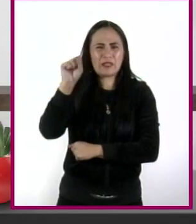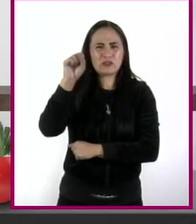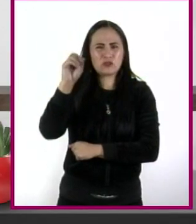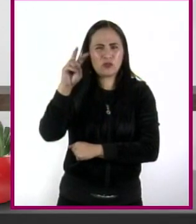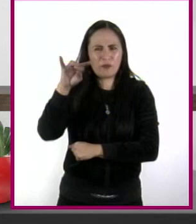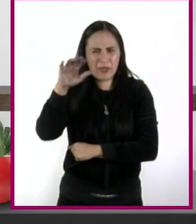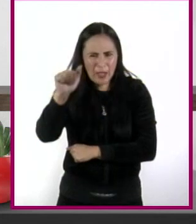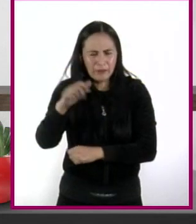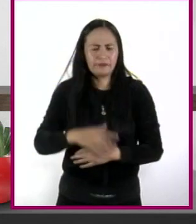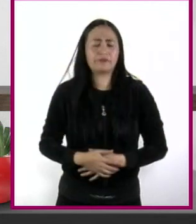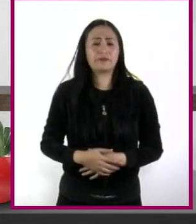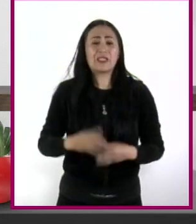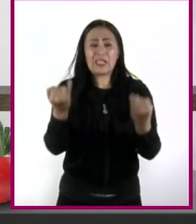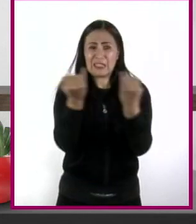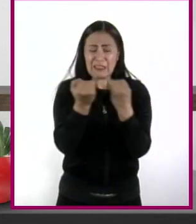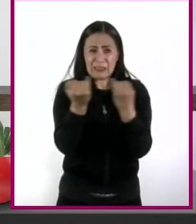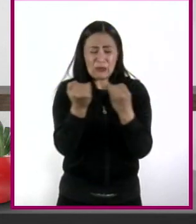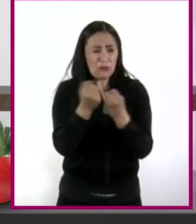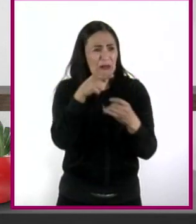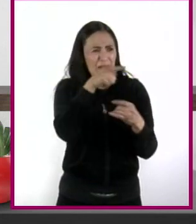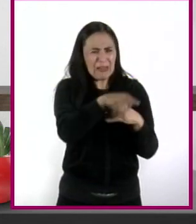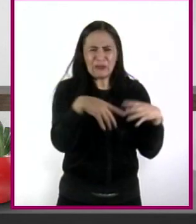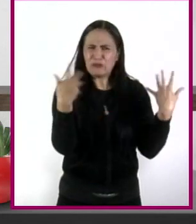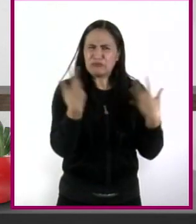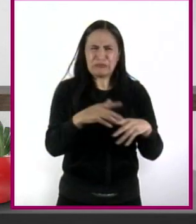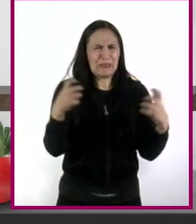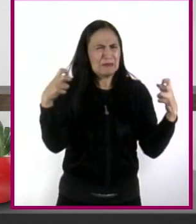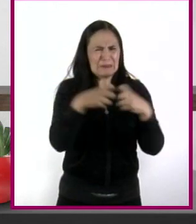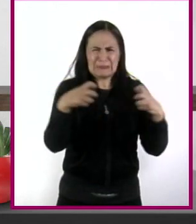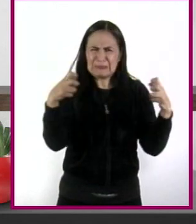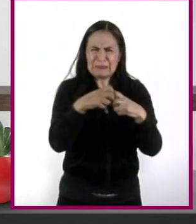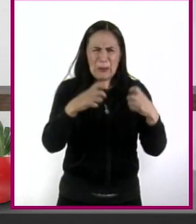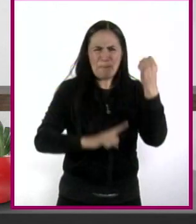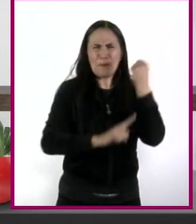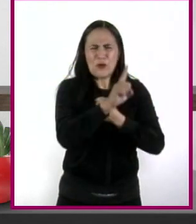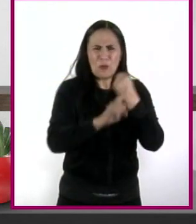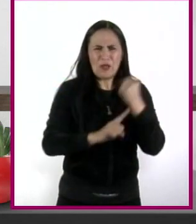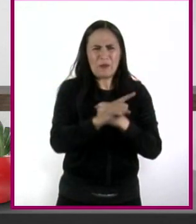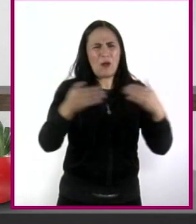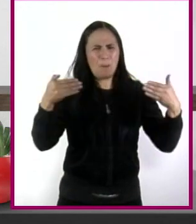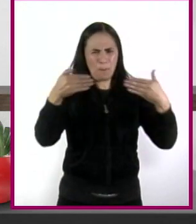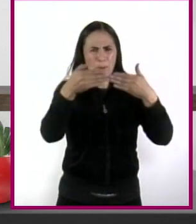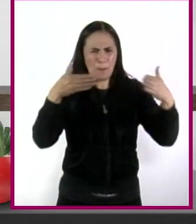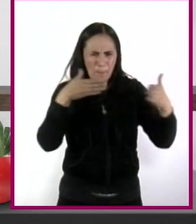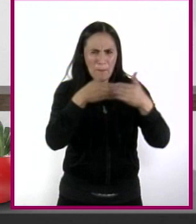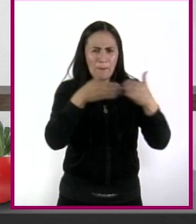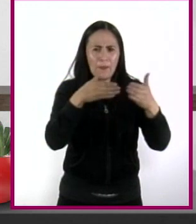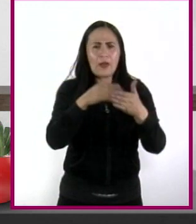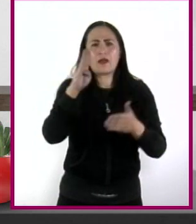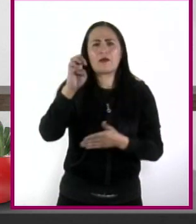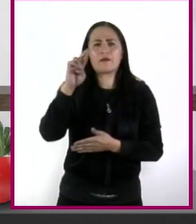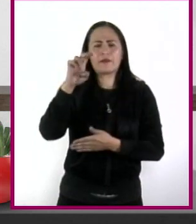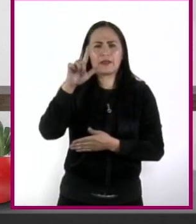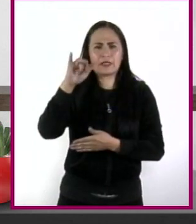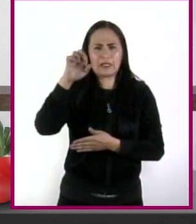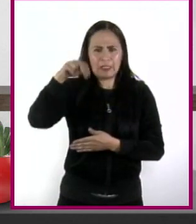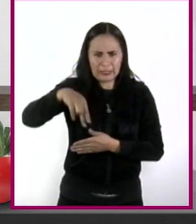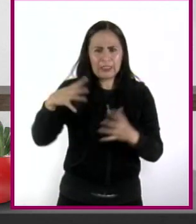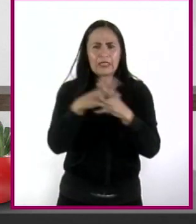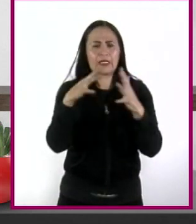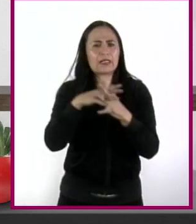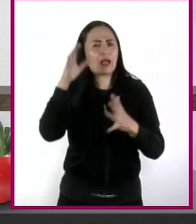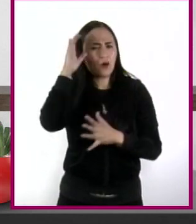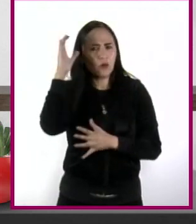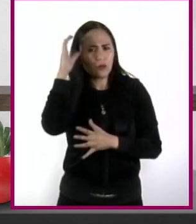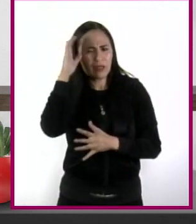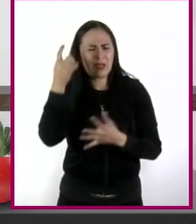durante los cuales la tensión escaló a niveles alarmantes fueron el bloqueo de Berlín, la Guerra Civil China, la Guerra de Corea, la crisis de